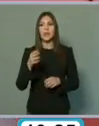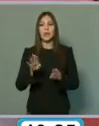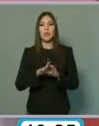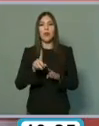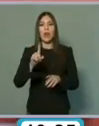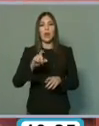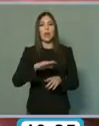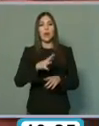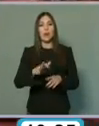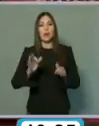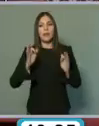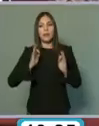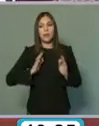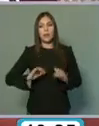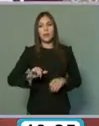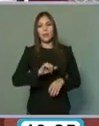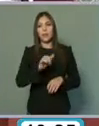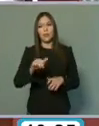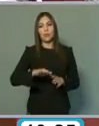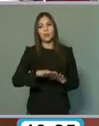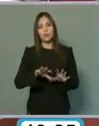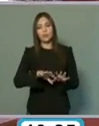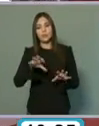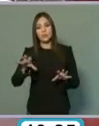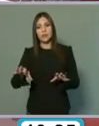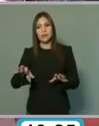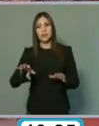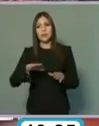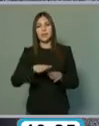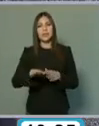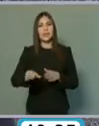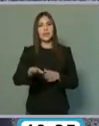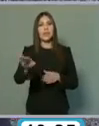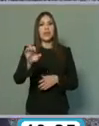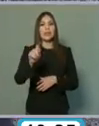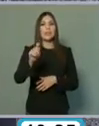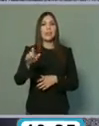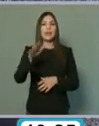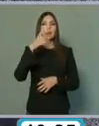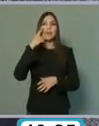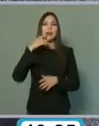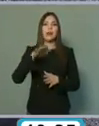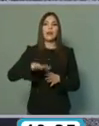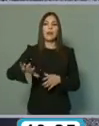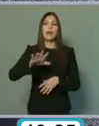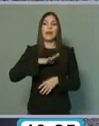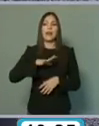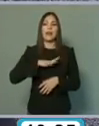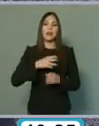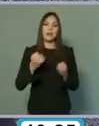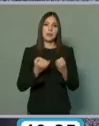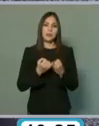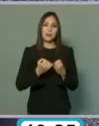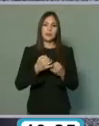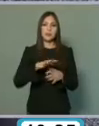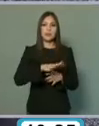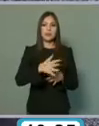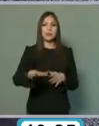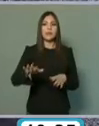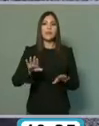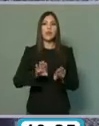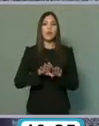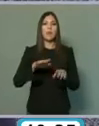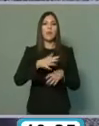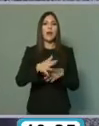aguas quietas, y también con del otro lado hacia el este, hacia el noreste, también lo que tiene que ver con ya un